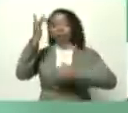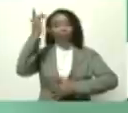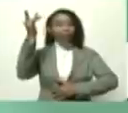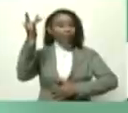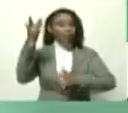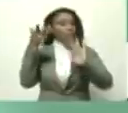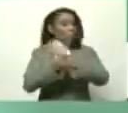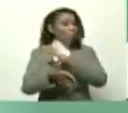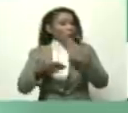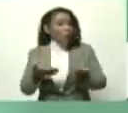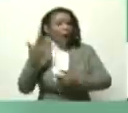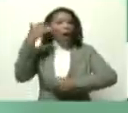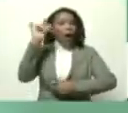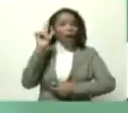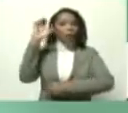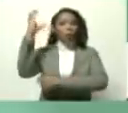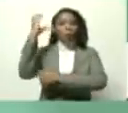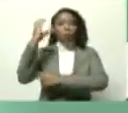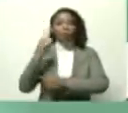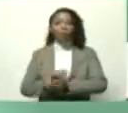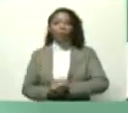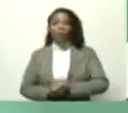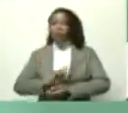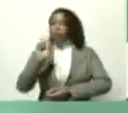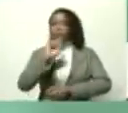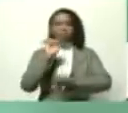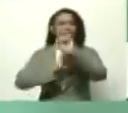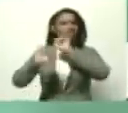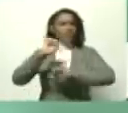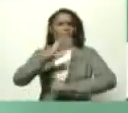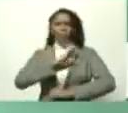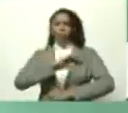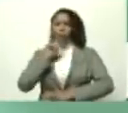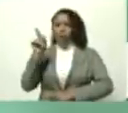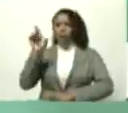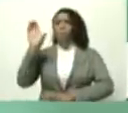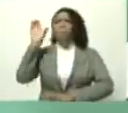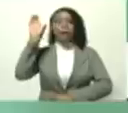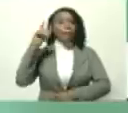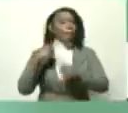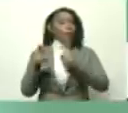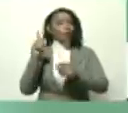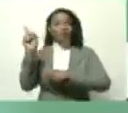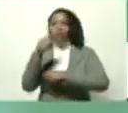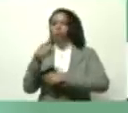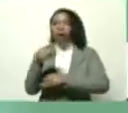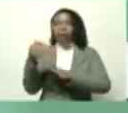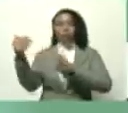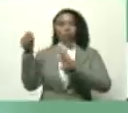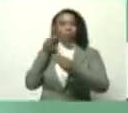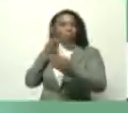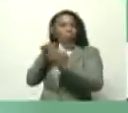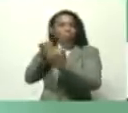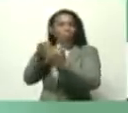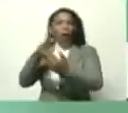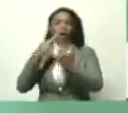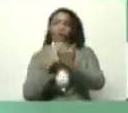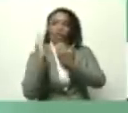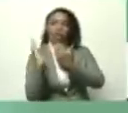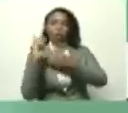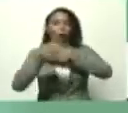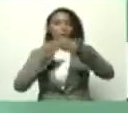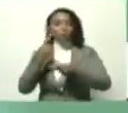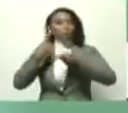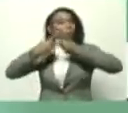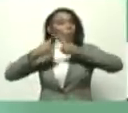inteligencia con los que cuenta Colombia, no para defender a su país, sino para atacar a su vecino, que no ha hecho